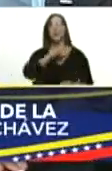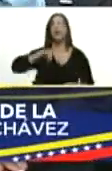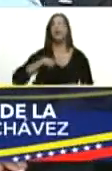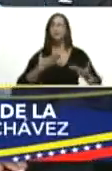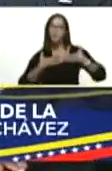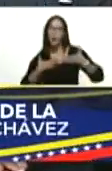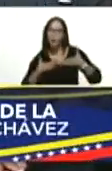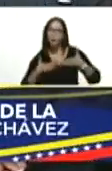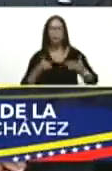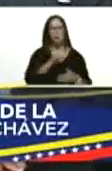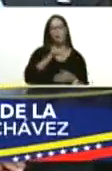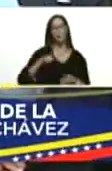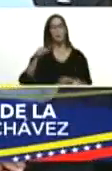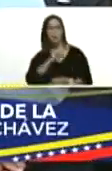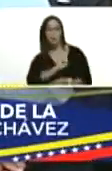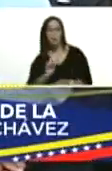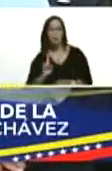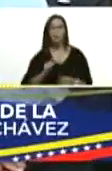lo personal.